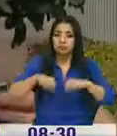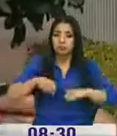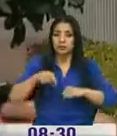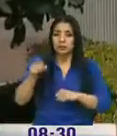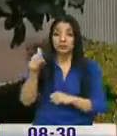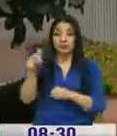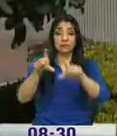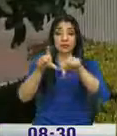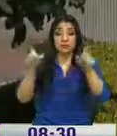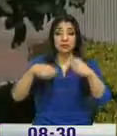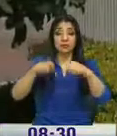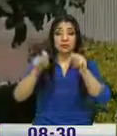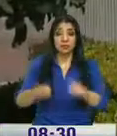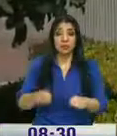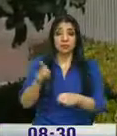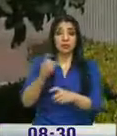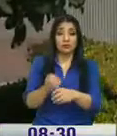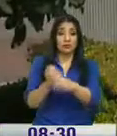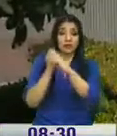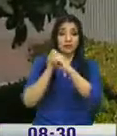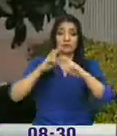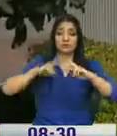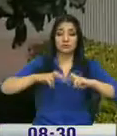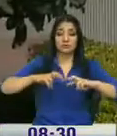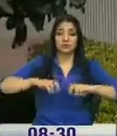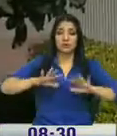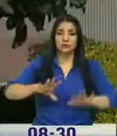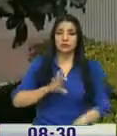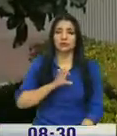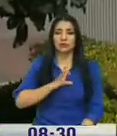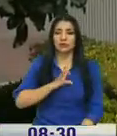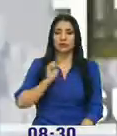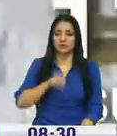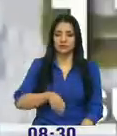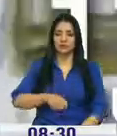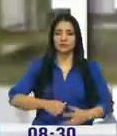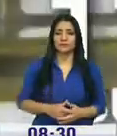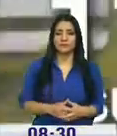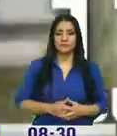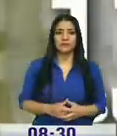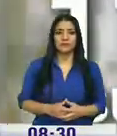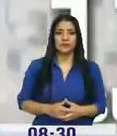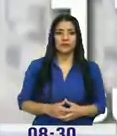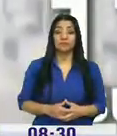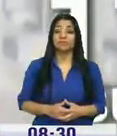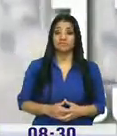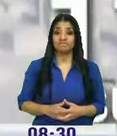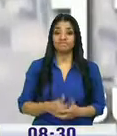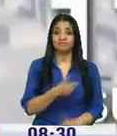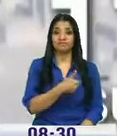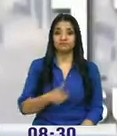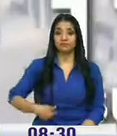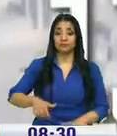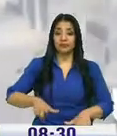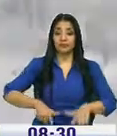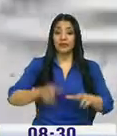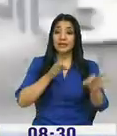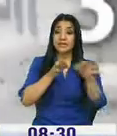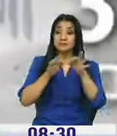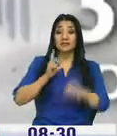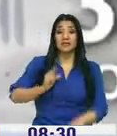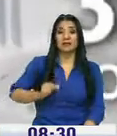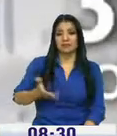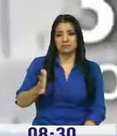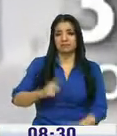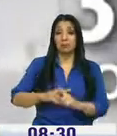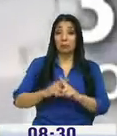contratista tiene la obligación también de realizar los estudios. Si bien esto no fue expuesto por el primer mandatario, lo que sí se sabe es que dicho